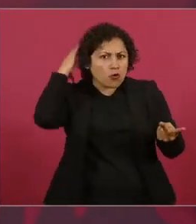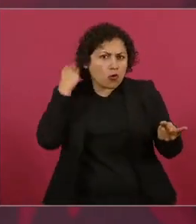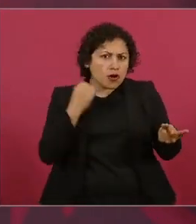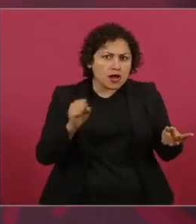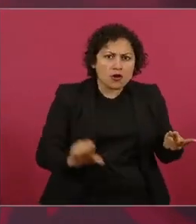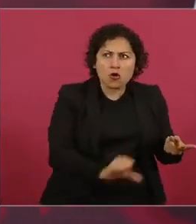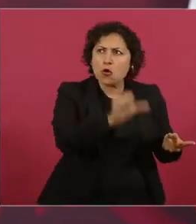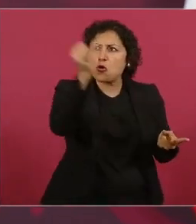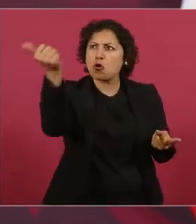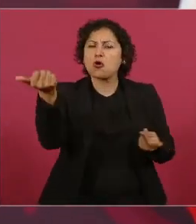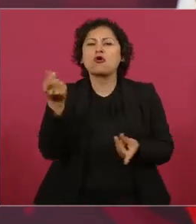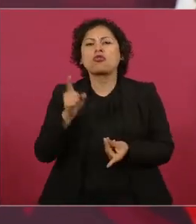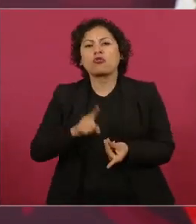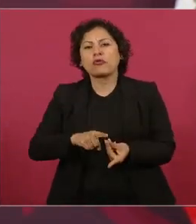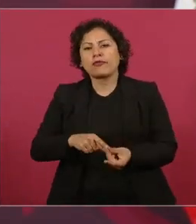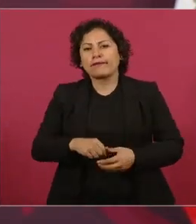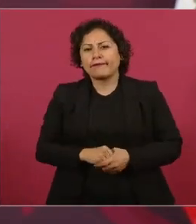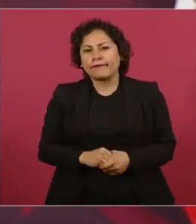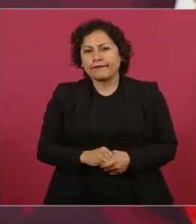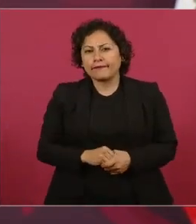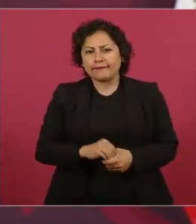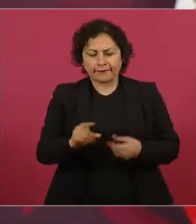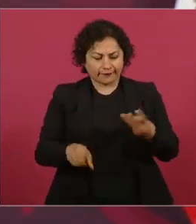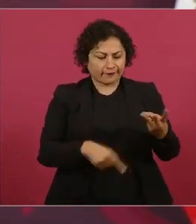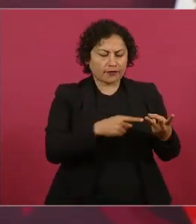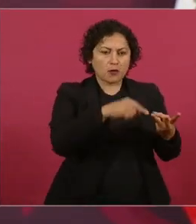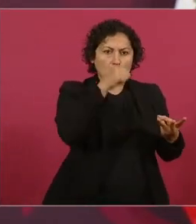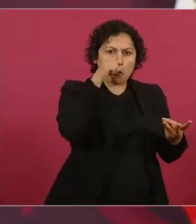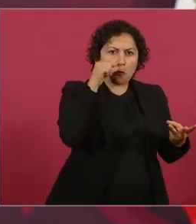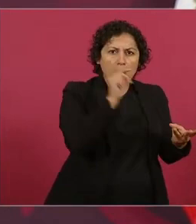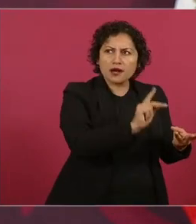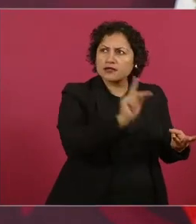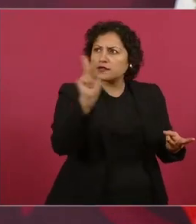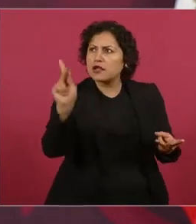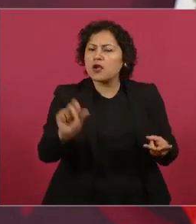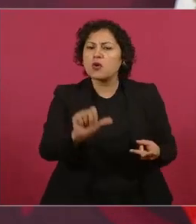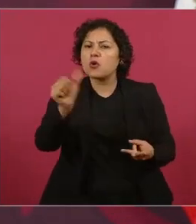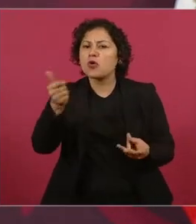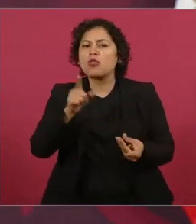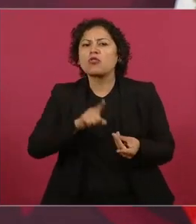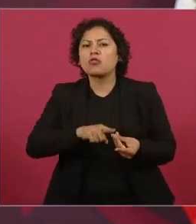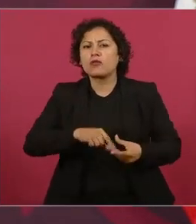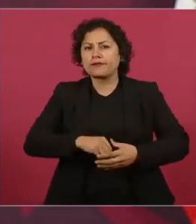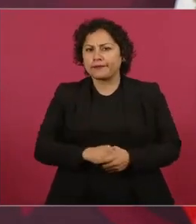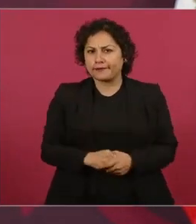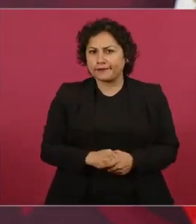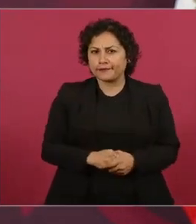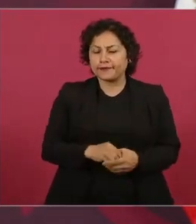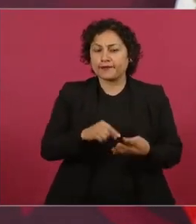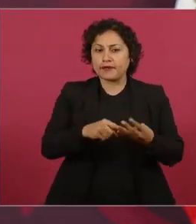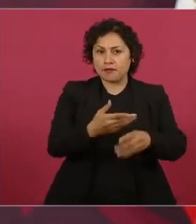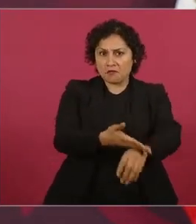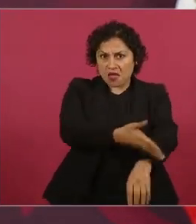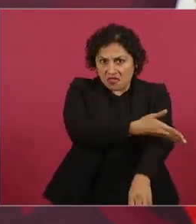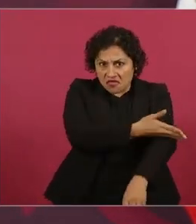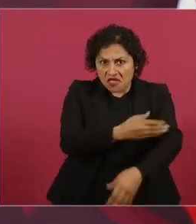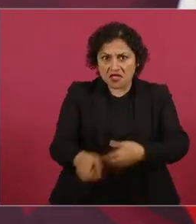y en dónde están los Maderos, y los Villas, y los Zapatas,